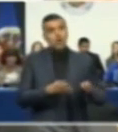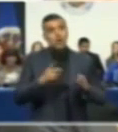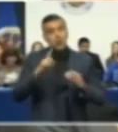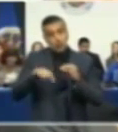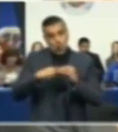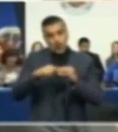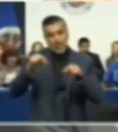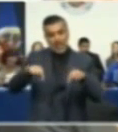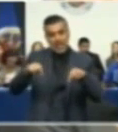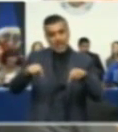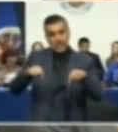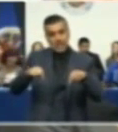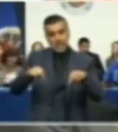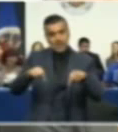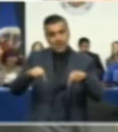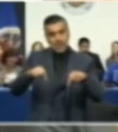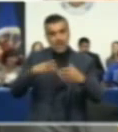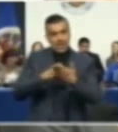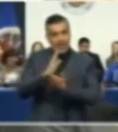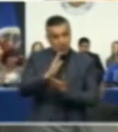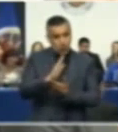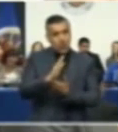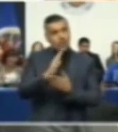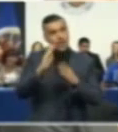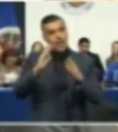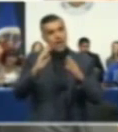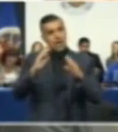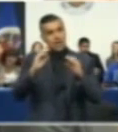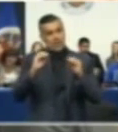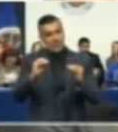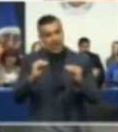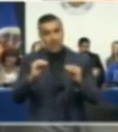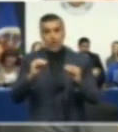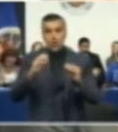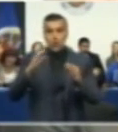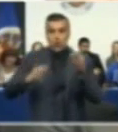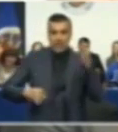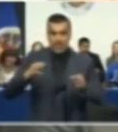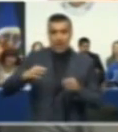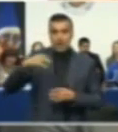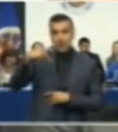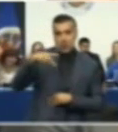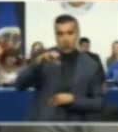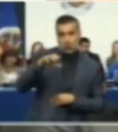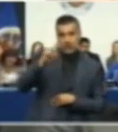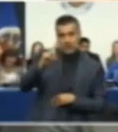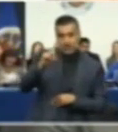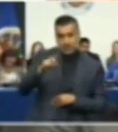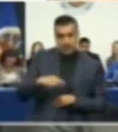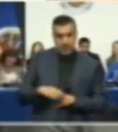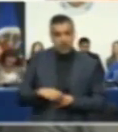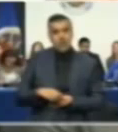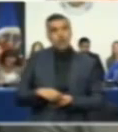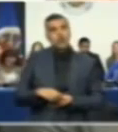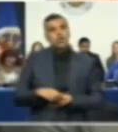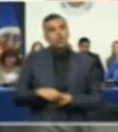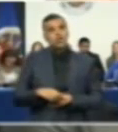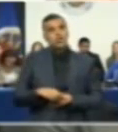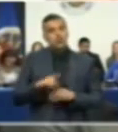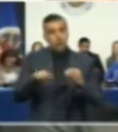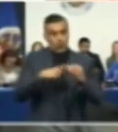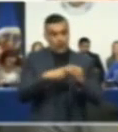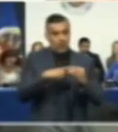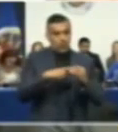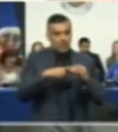sobre el derecho a la capacidad jurídica de las personas con discapacidad a la luz de los